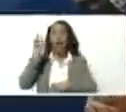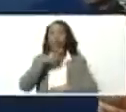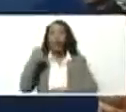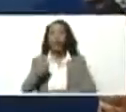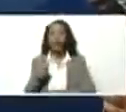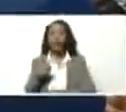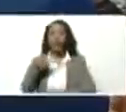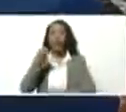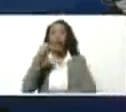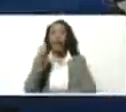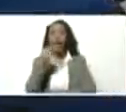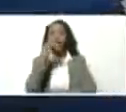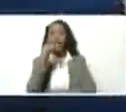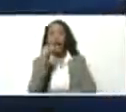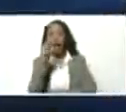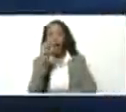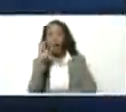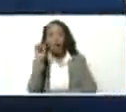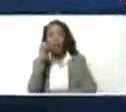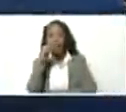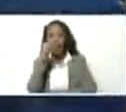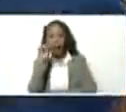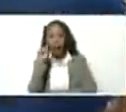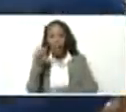Nazdarovia. Nazdarovia. Nazdarovia.